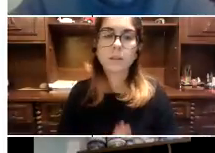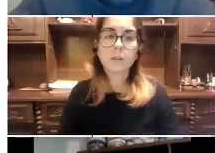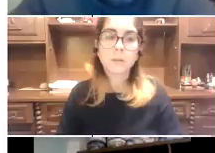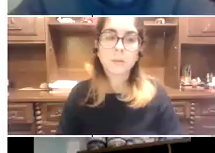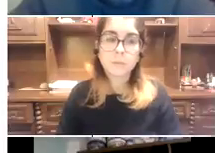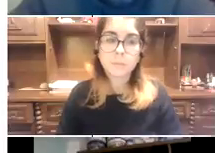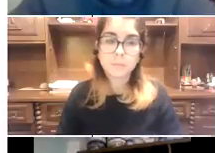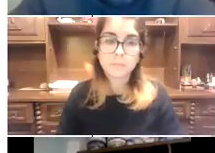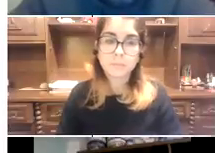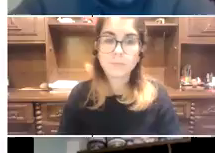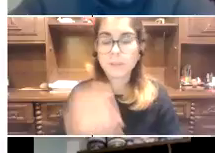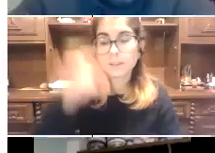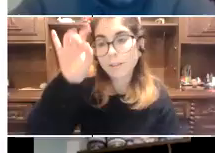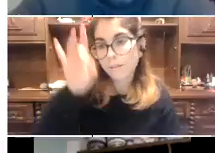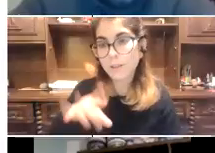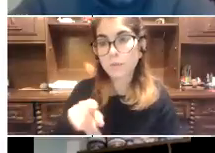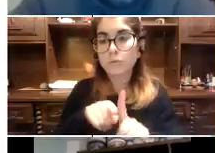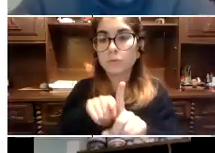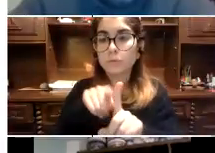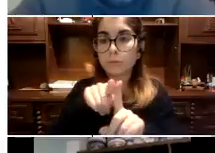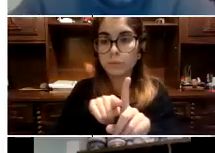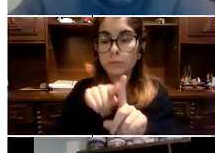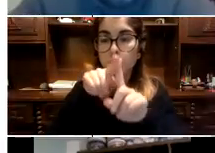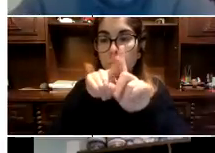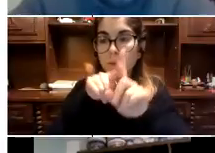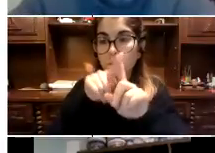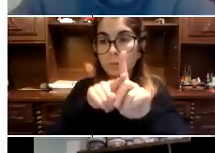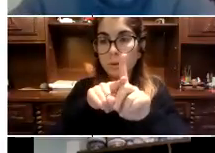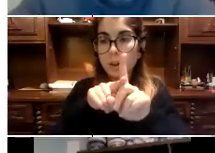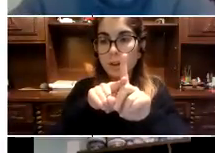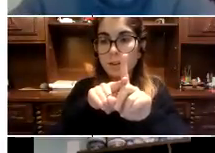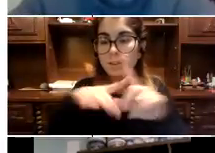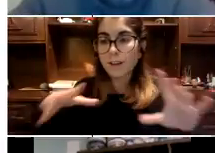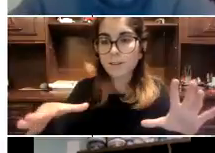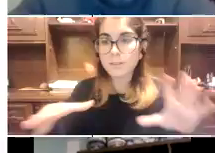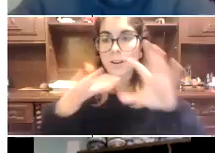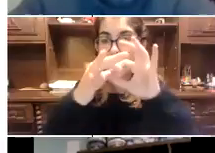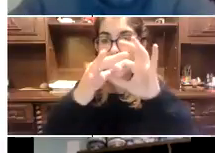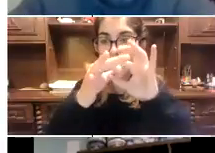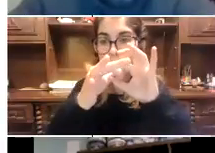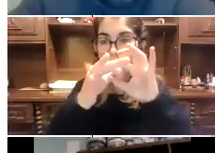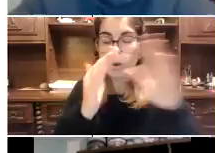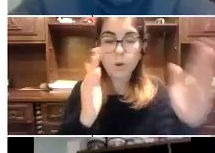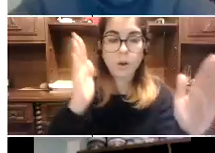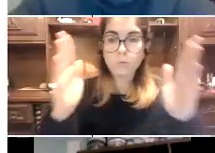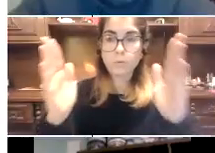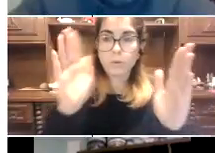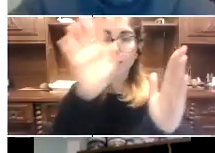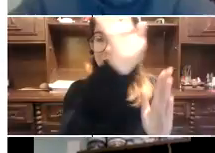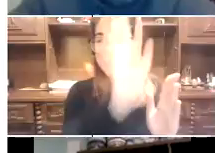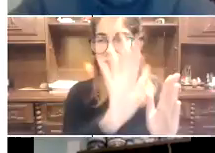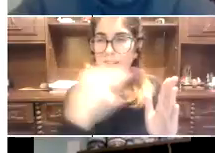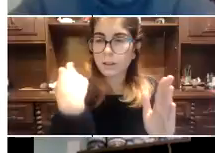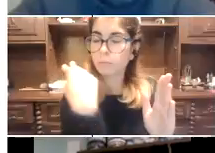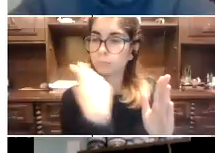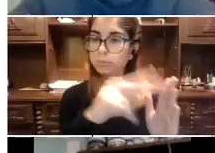entendiendo que es una magnitud, un valor asociado a un rasgo o una característica fundamental de